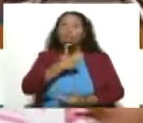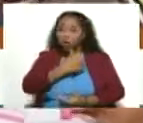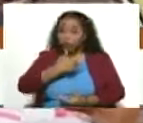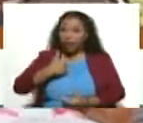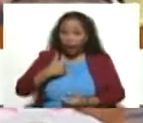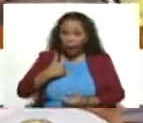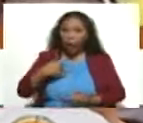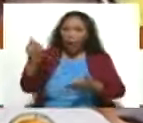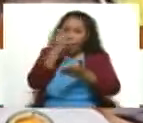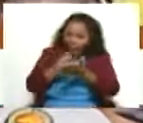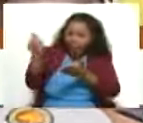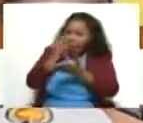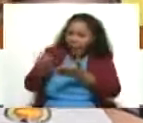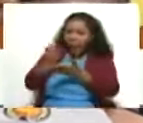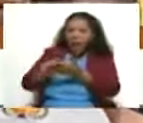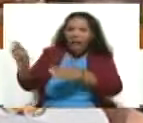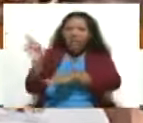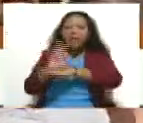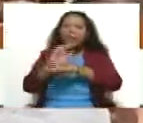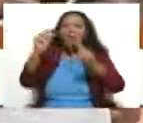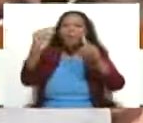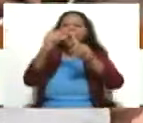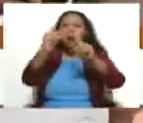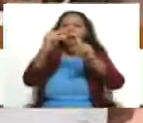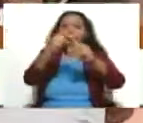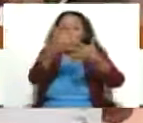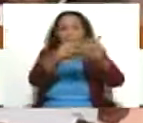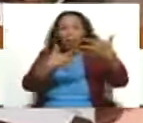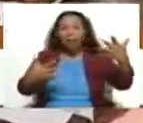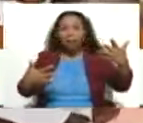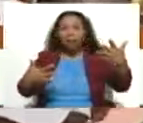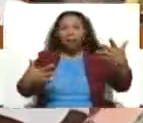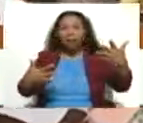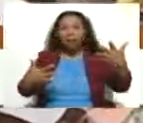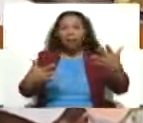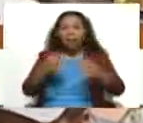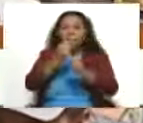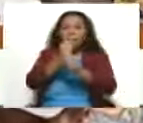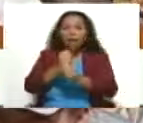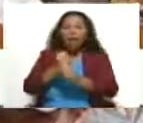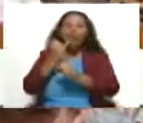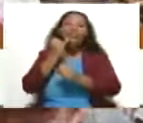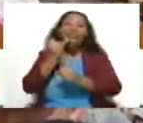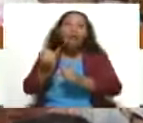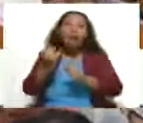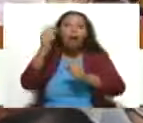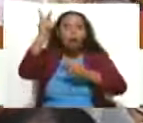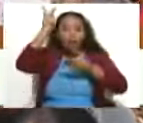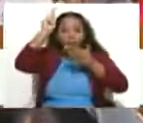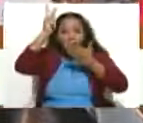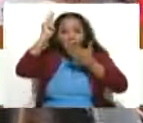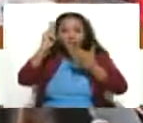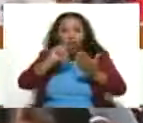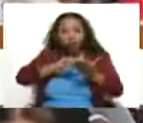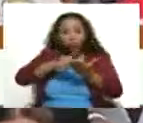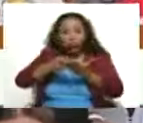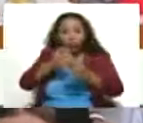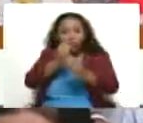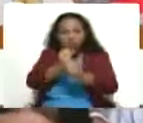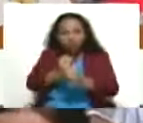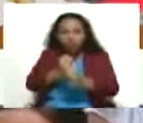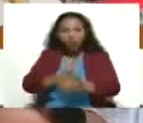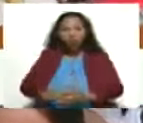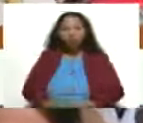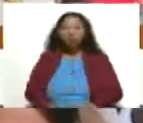escribí rápidamente. Y de salud, Catamadio aquí, tía. Tamatica Tibia. De verdad, rapidito.